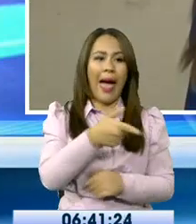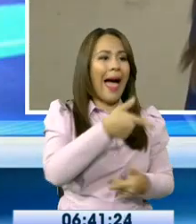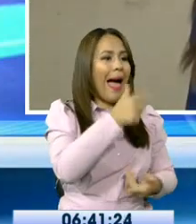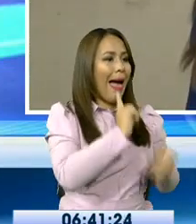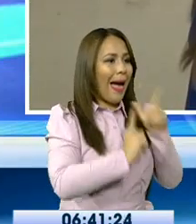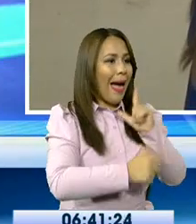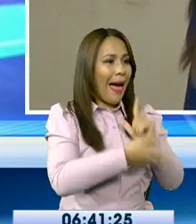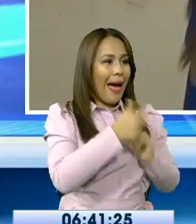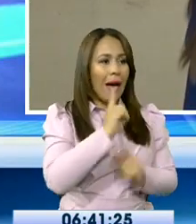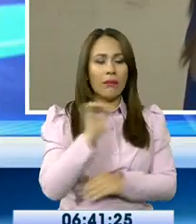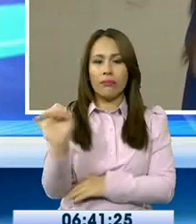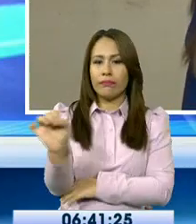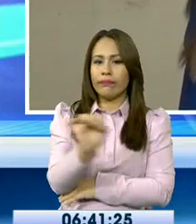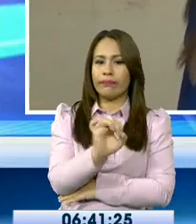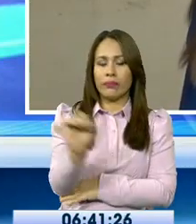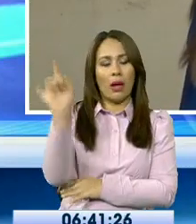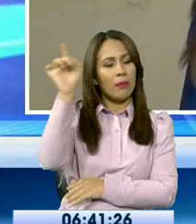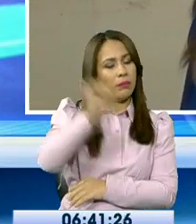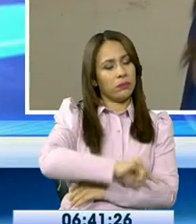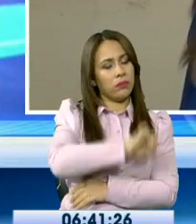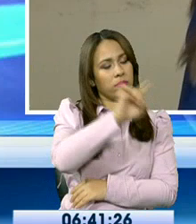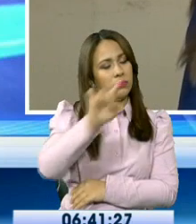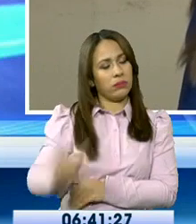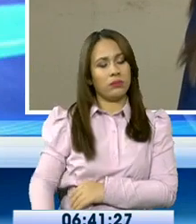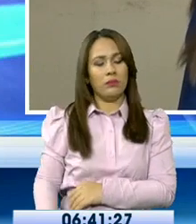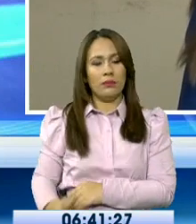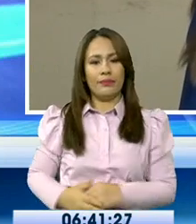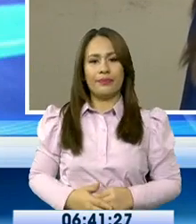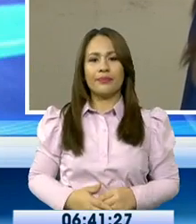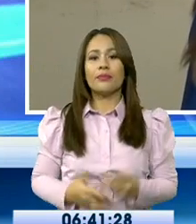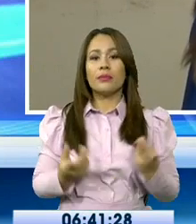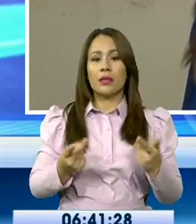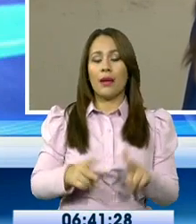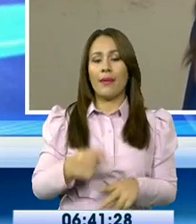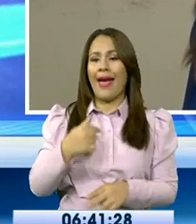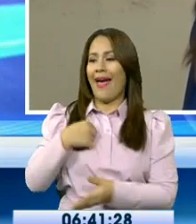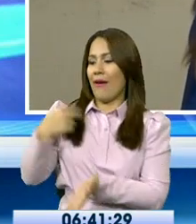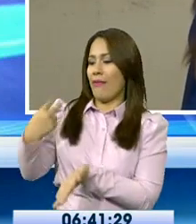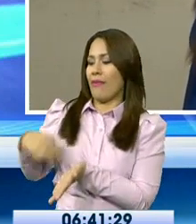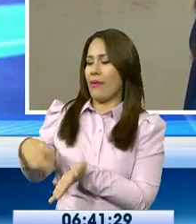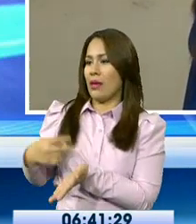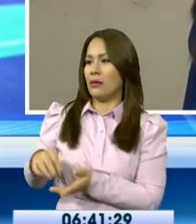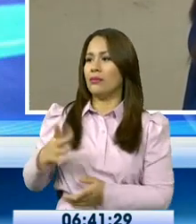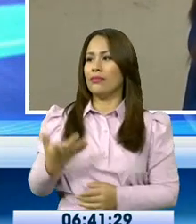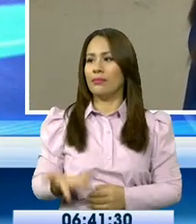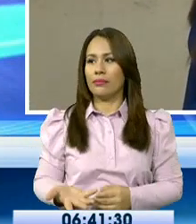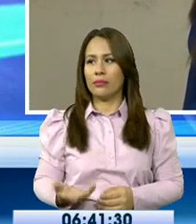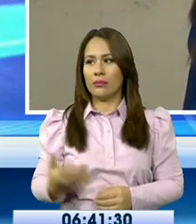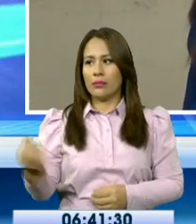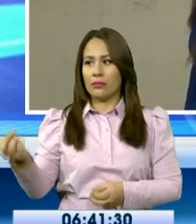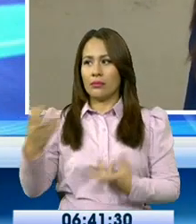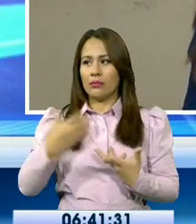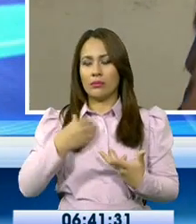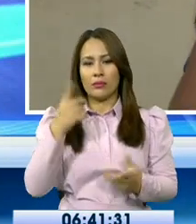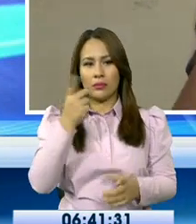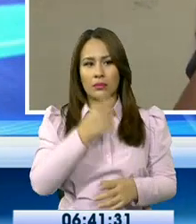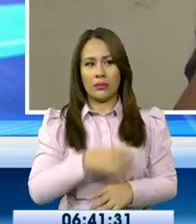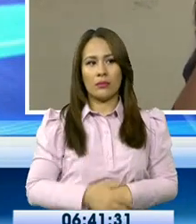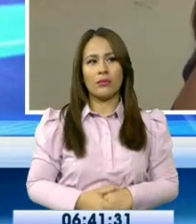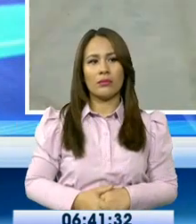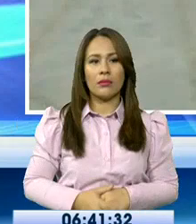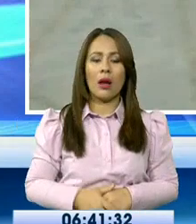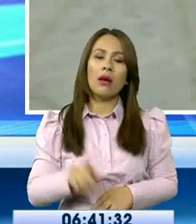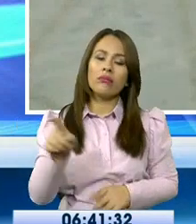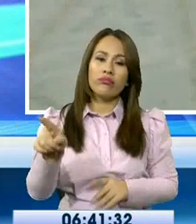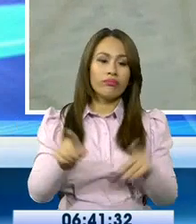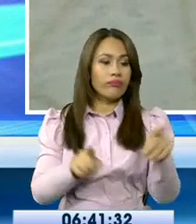alcohol con la gasolina. Sí. Y ¿sabes qué? Y de paso, en esa fiesta que tú estabas, yo no estaba. Así es. Pero me cuesta a mí, o le cuesta a Pedro,